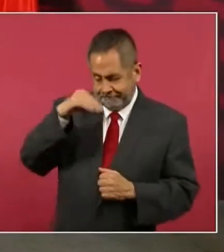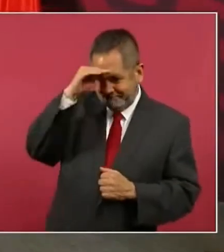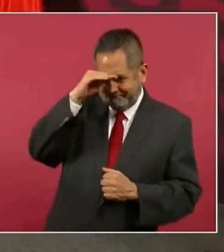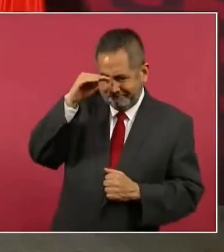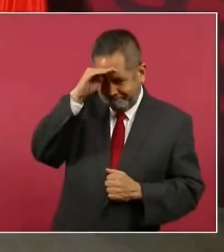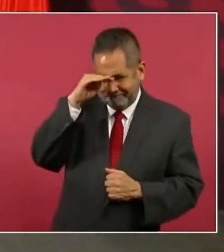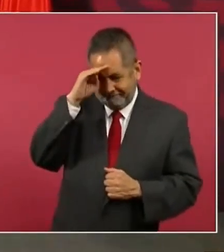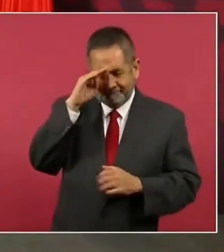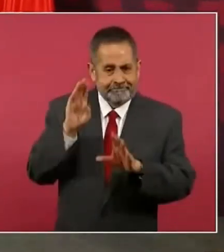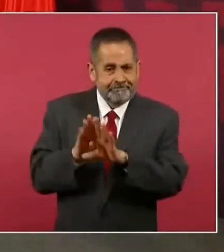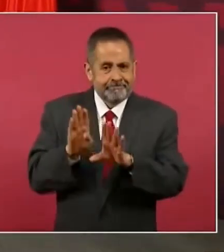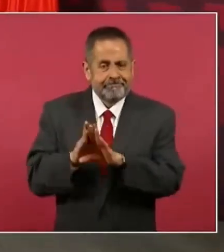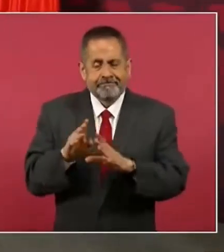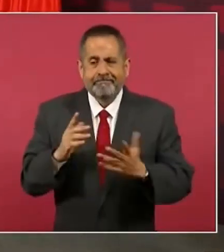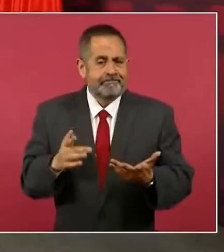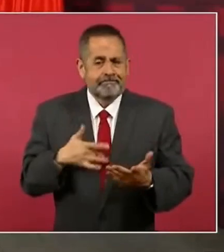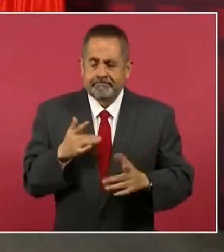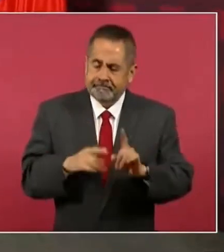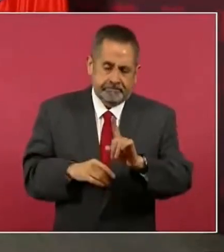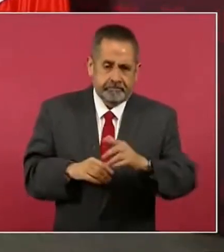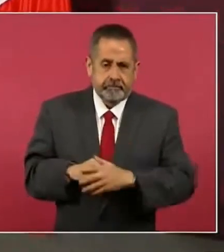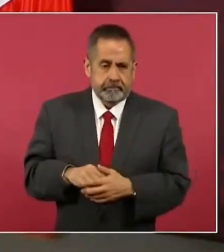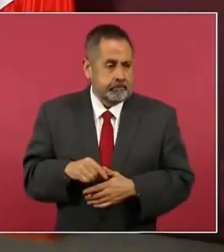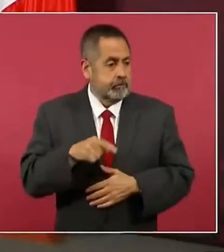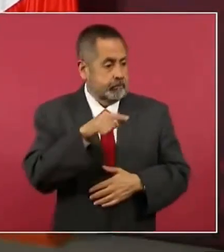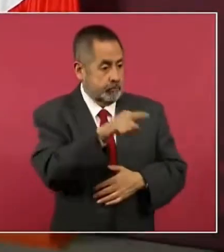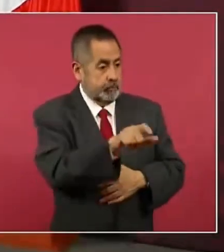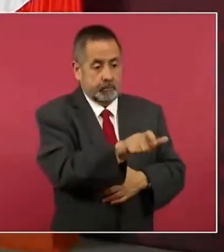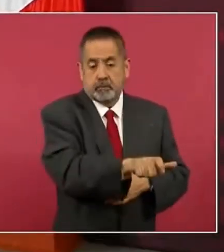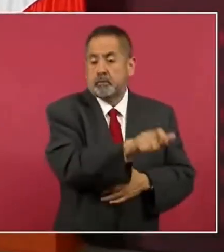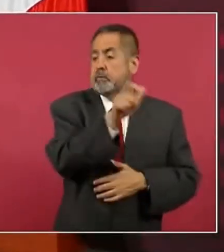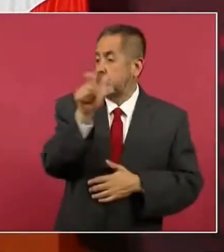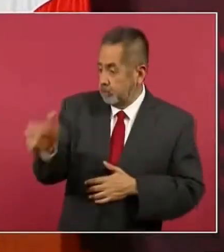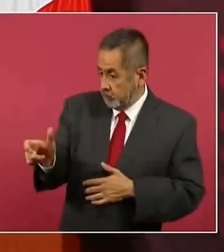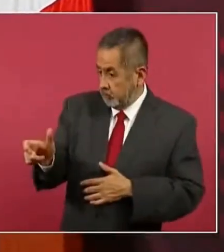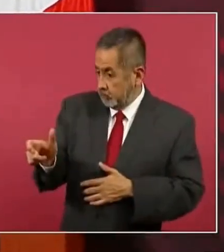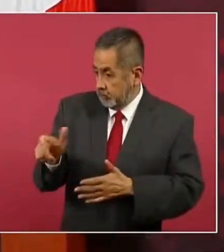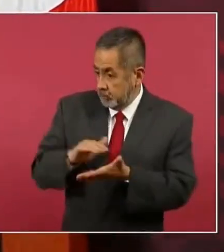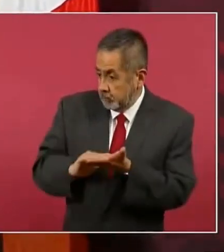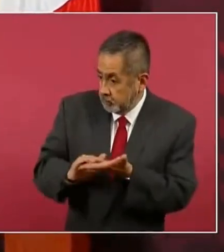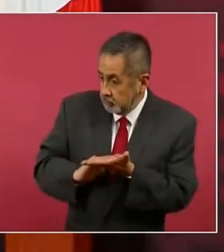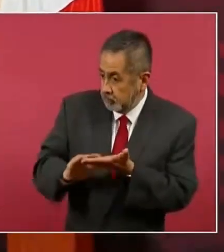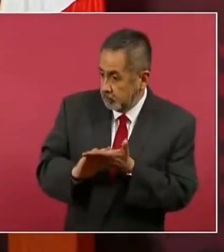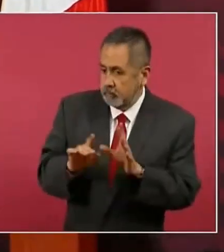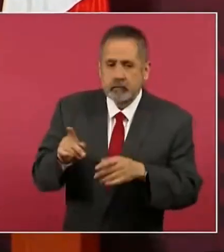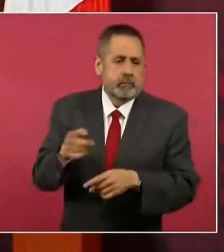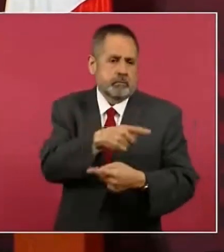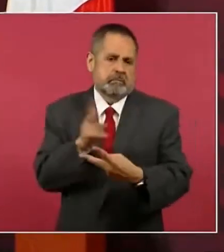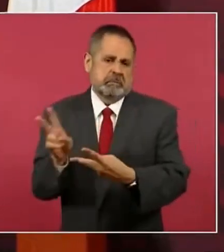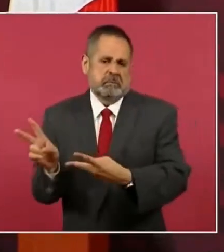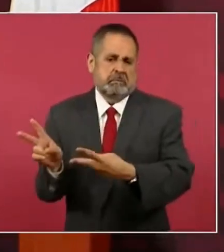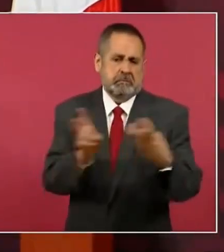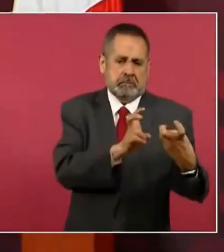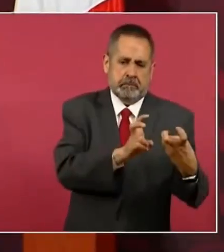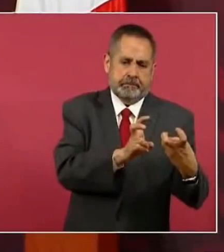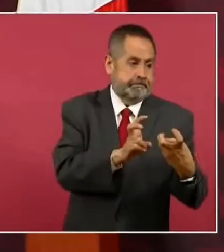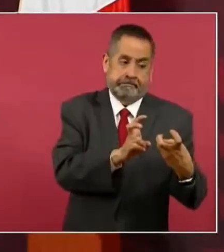es que reparen el daño, devolverle al pueblo lo robado.